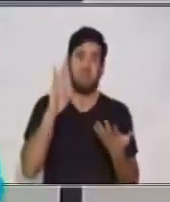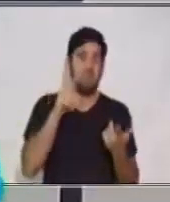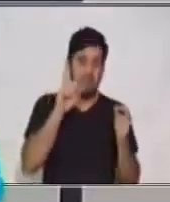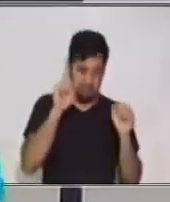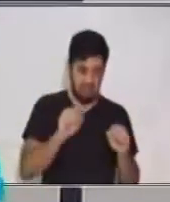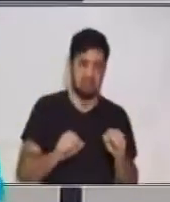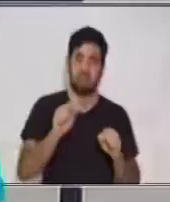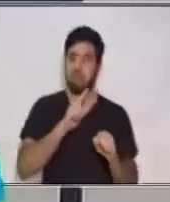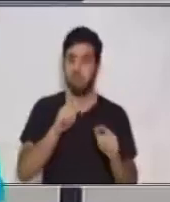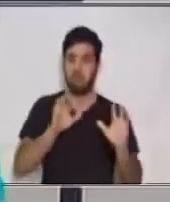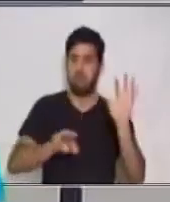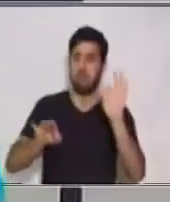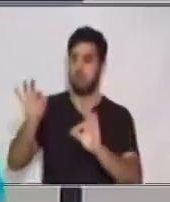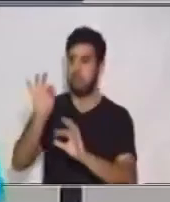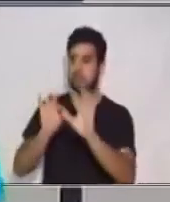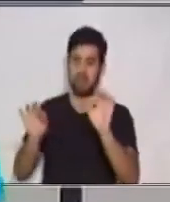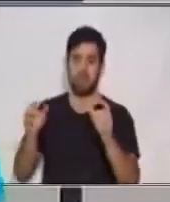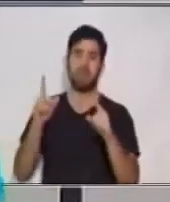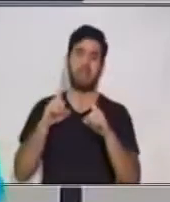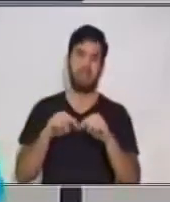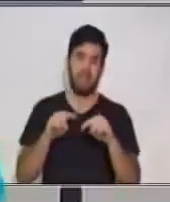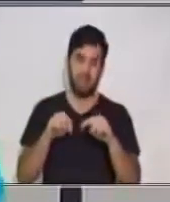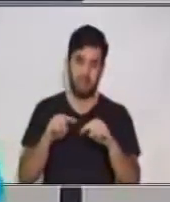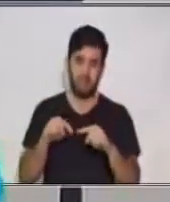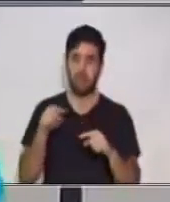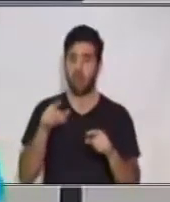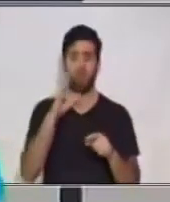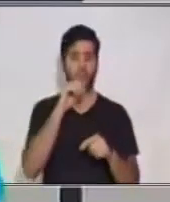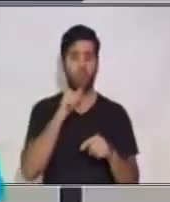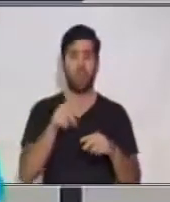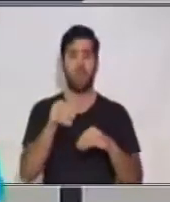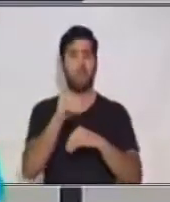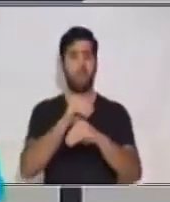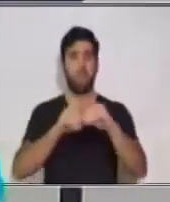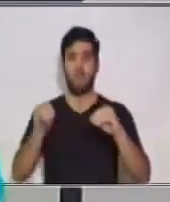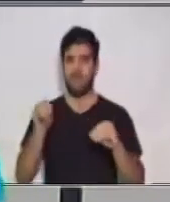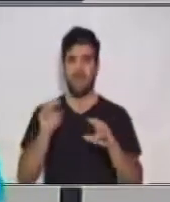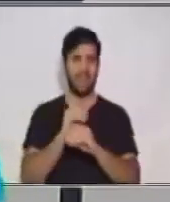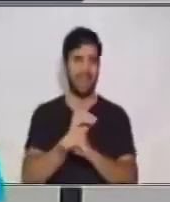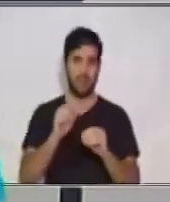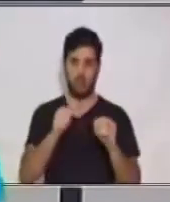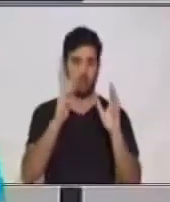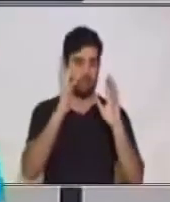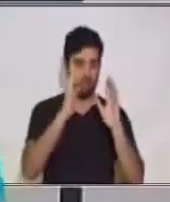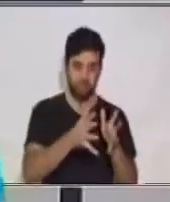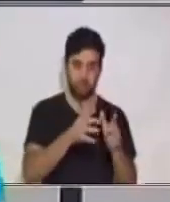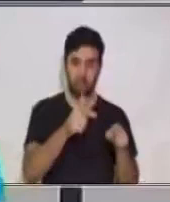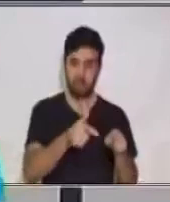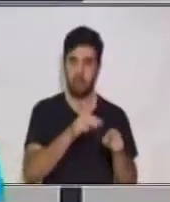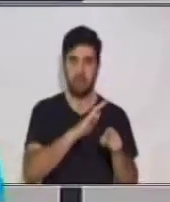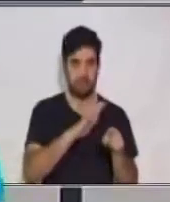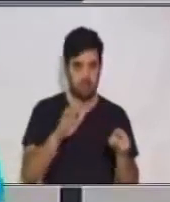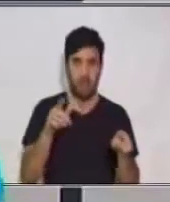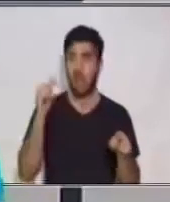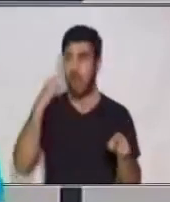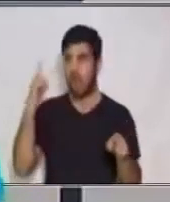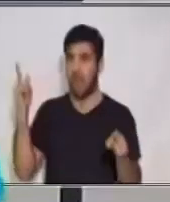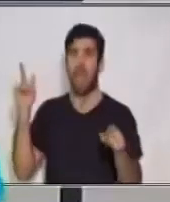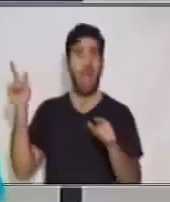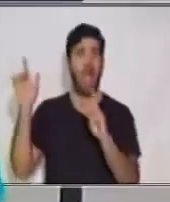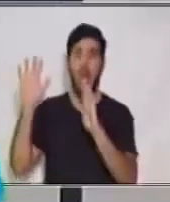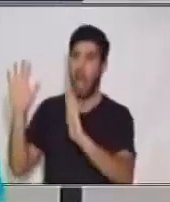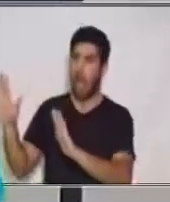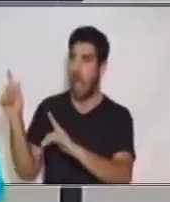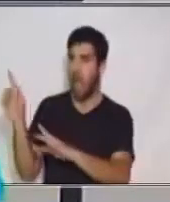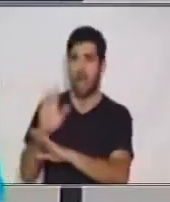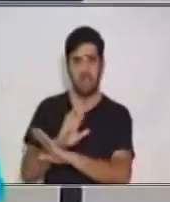decir de que estas palabras no se van a modificar, nunca se modifican. Así como nosotros las vamos a ver en este momento, así